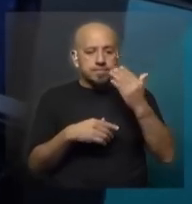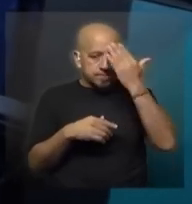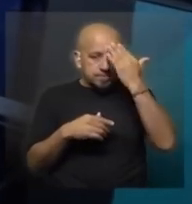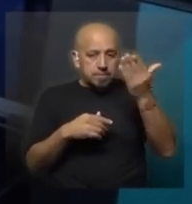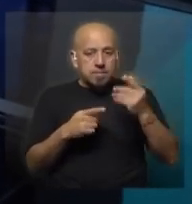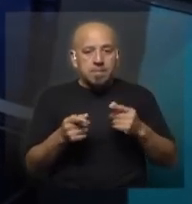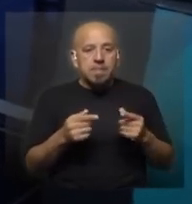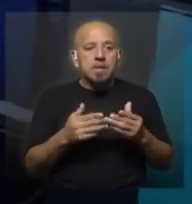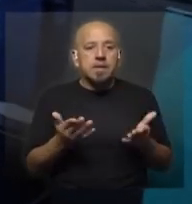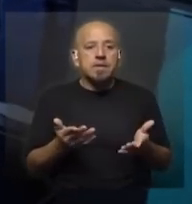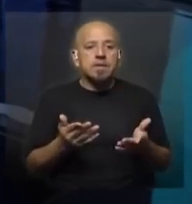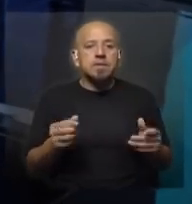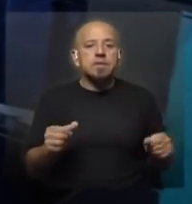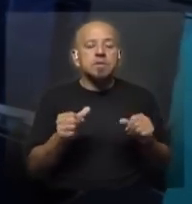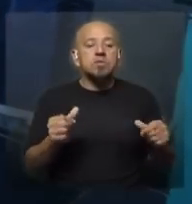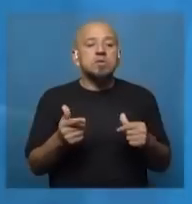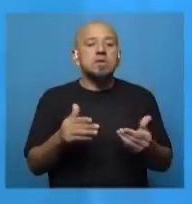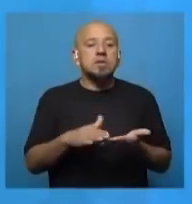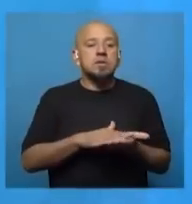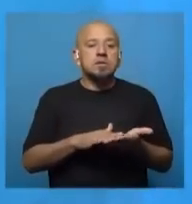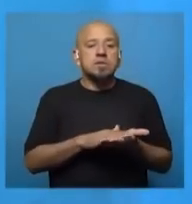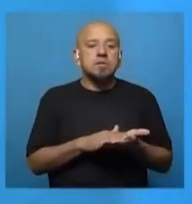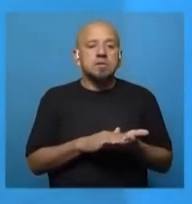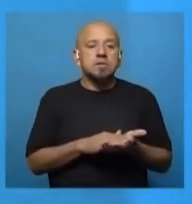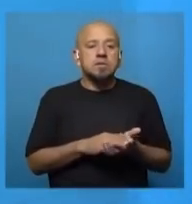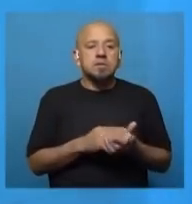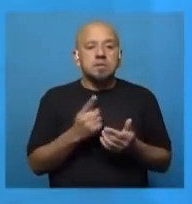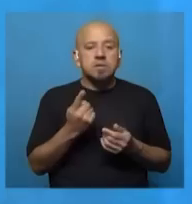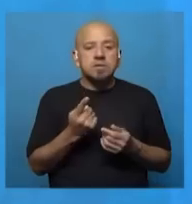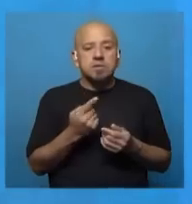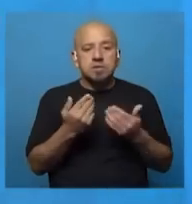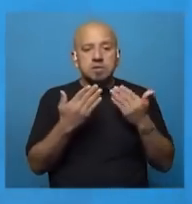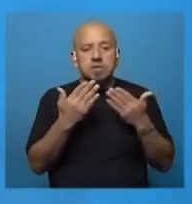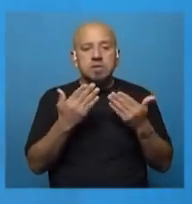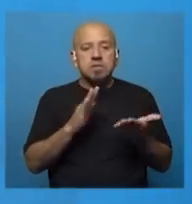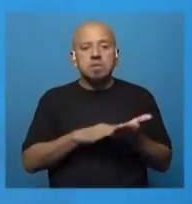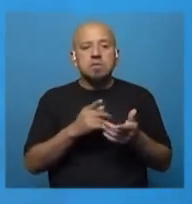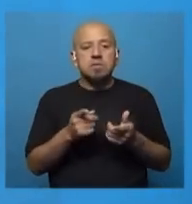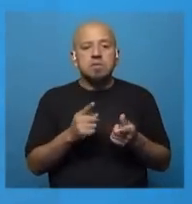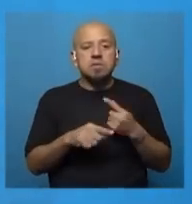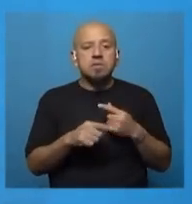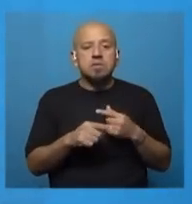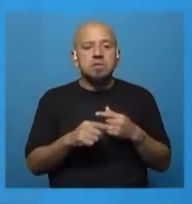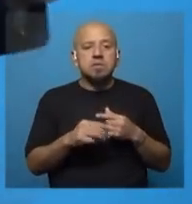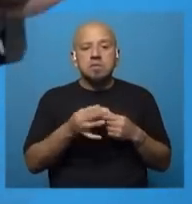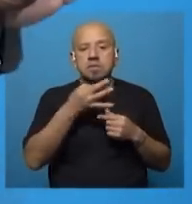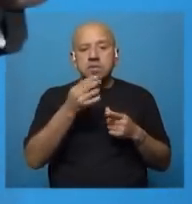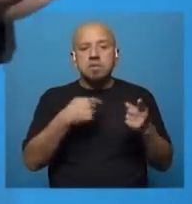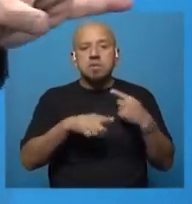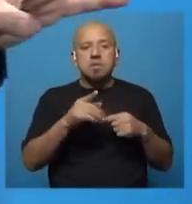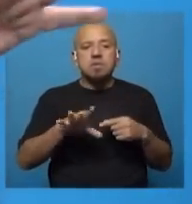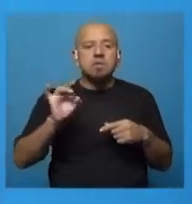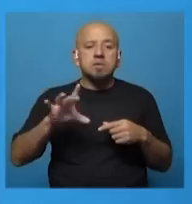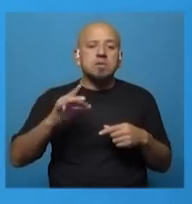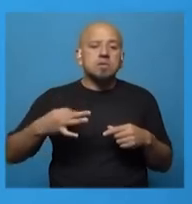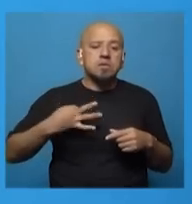amplio no reaccionar a estos disparates primero que si hablamos de virulencia ya que a ellos les gusta siempre decir ah pero en los 15